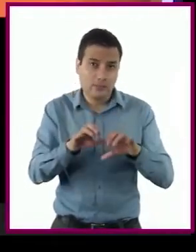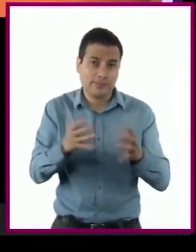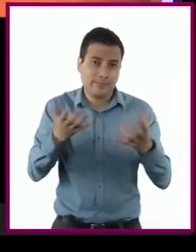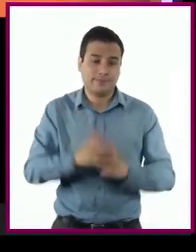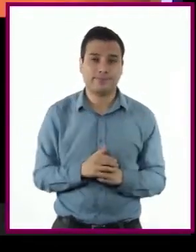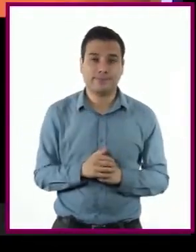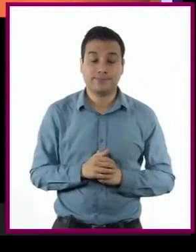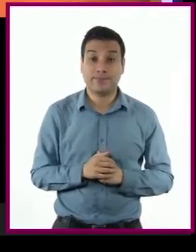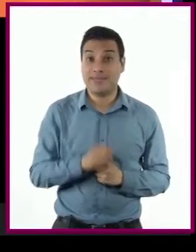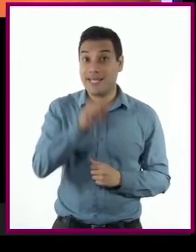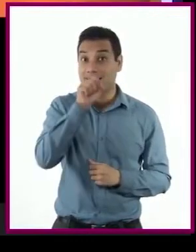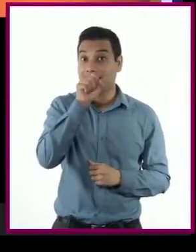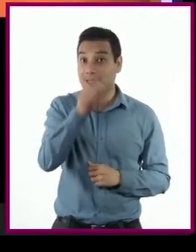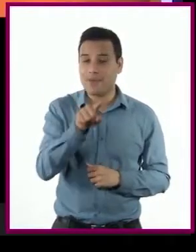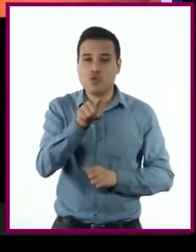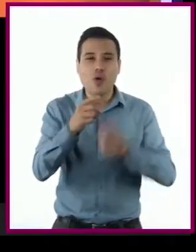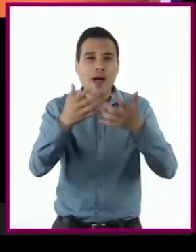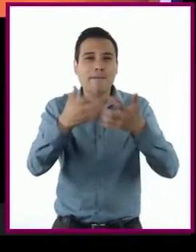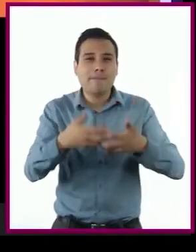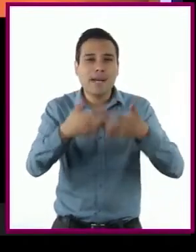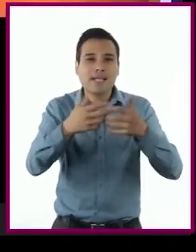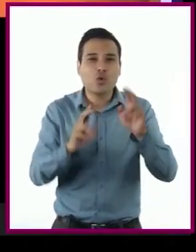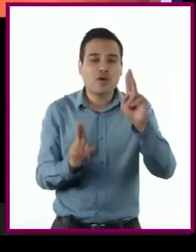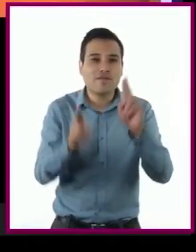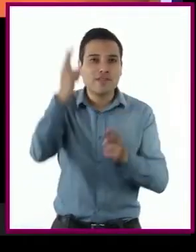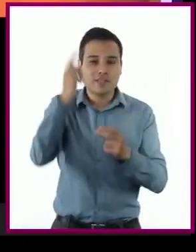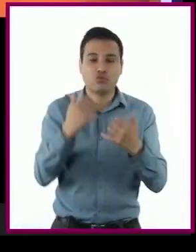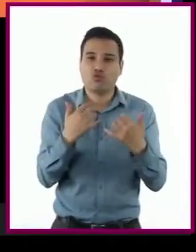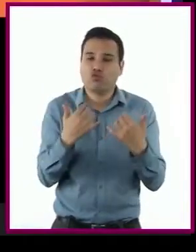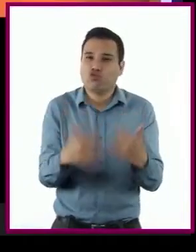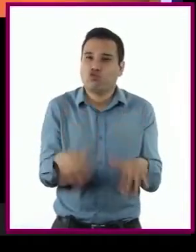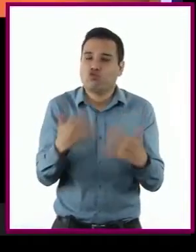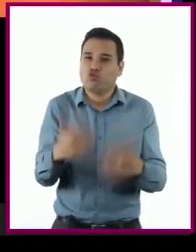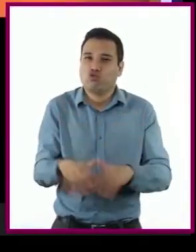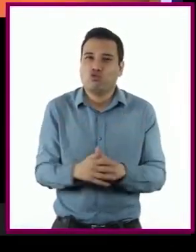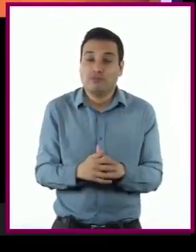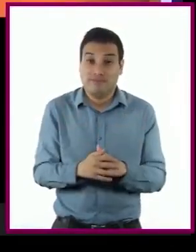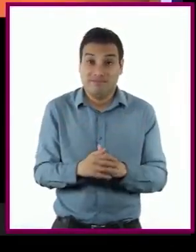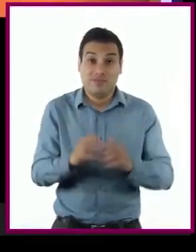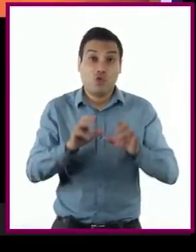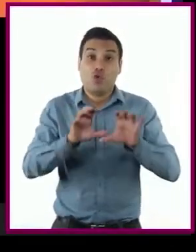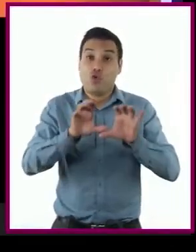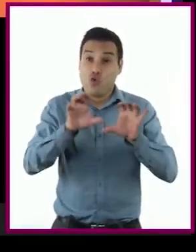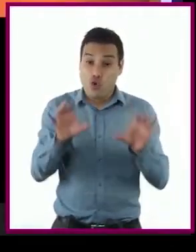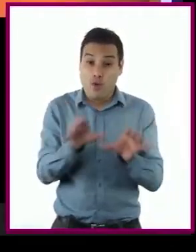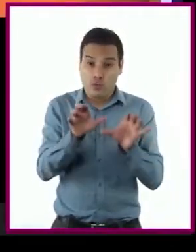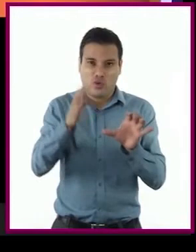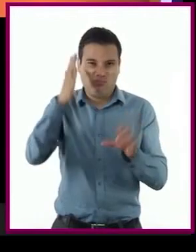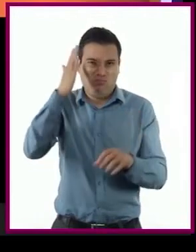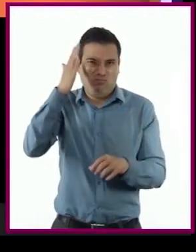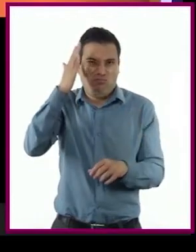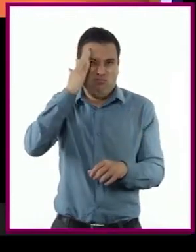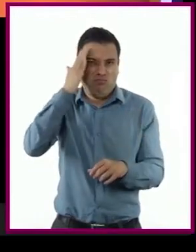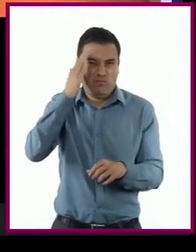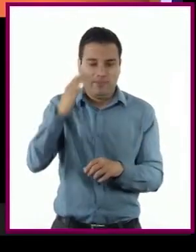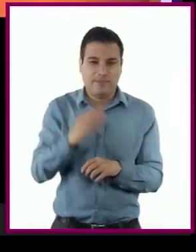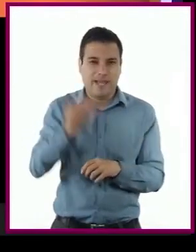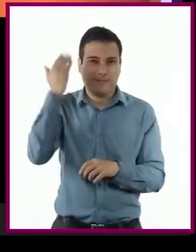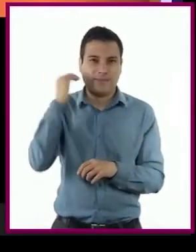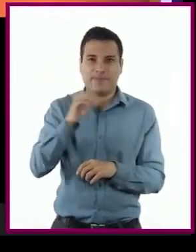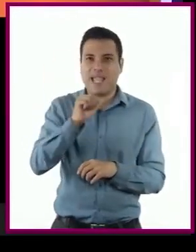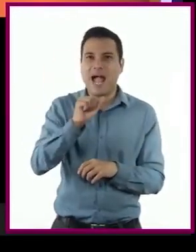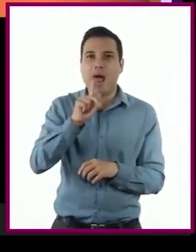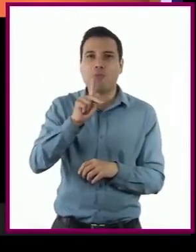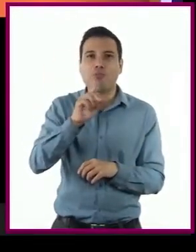Además, su máquina universal fue la computadora principal a bordo de las misiones del Apolo en